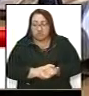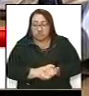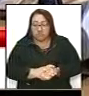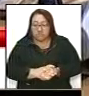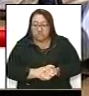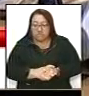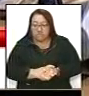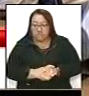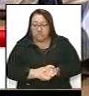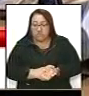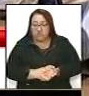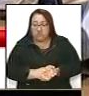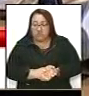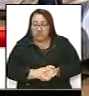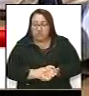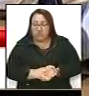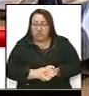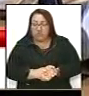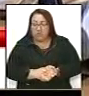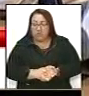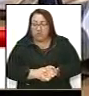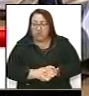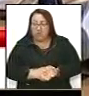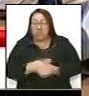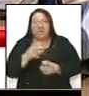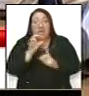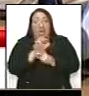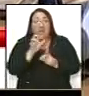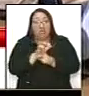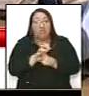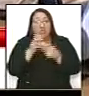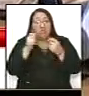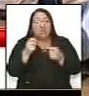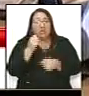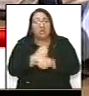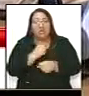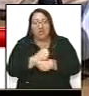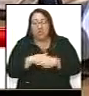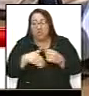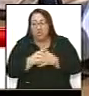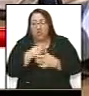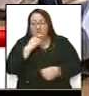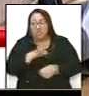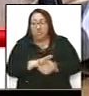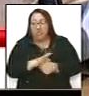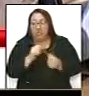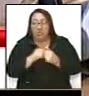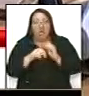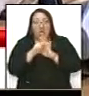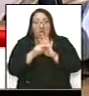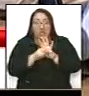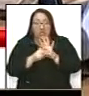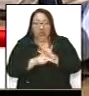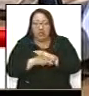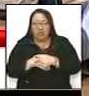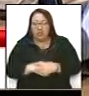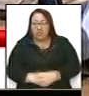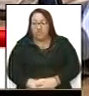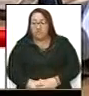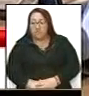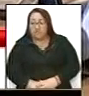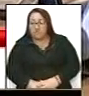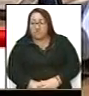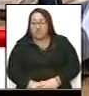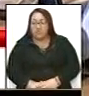referente a situación de acoso, hostigamiento laboral, incumplimiento de las normas.